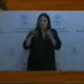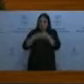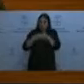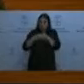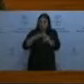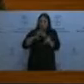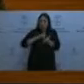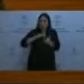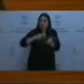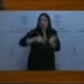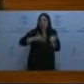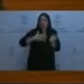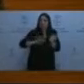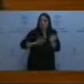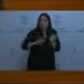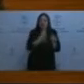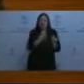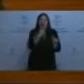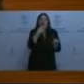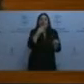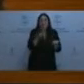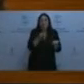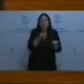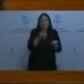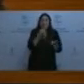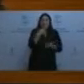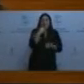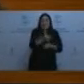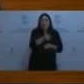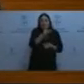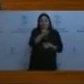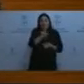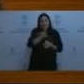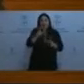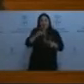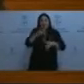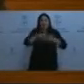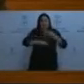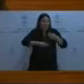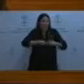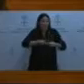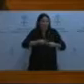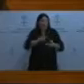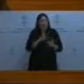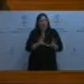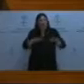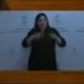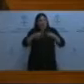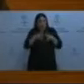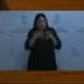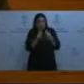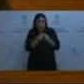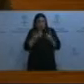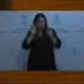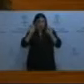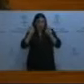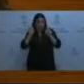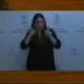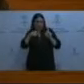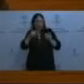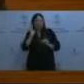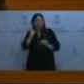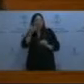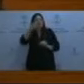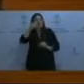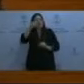más postureo fácil. Lo dijo usted aquí. En las reuniones mantenidas con los maestros afectados nos transmitieron su preocupación por los